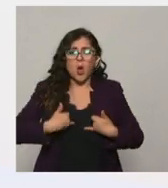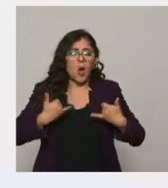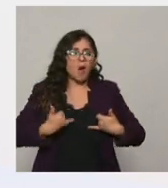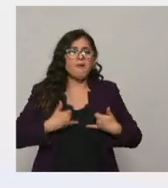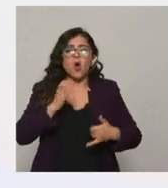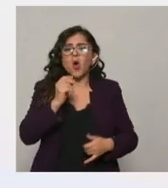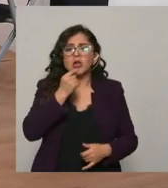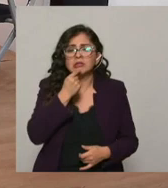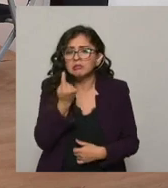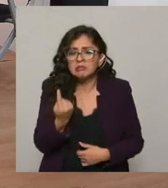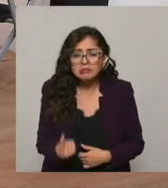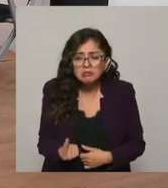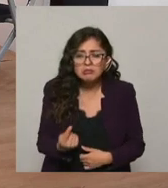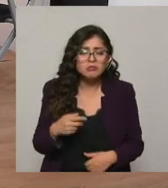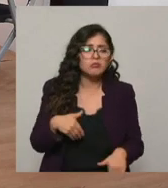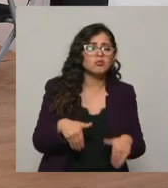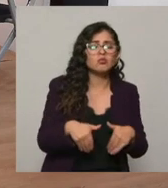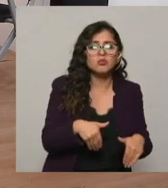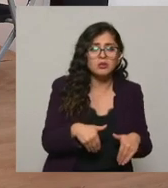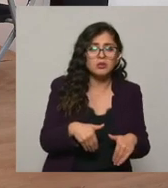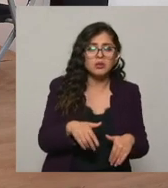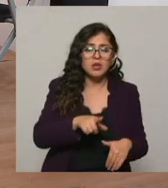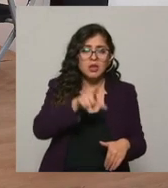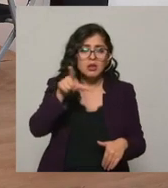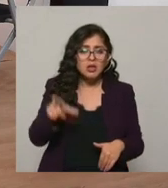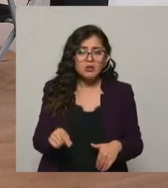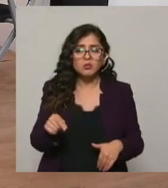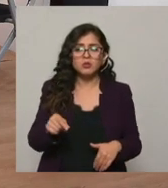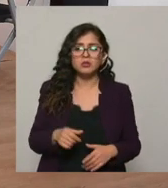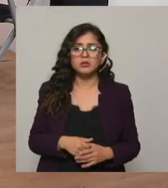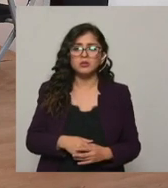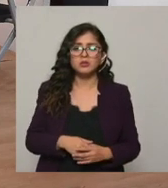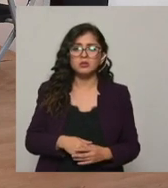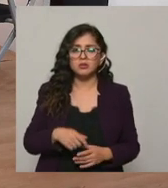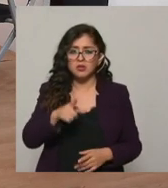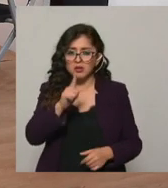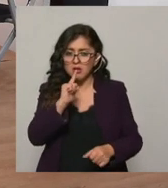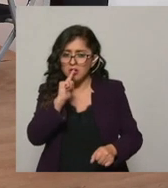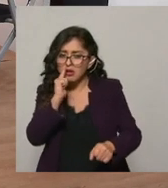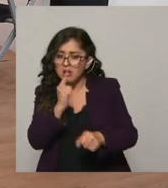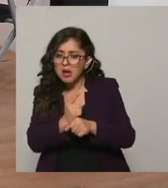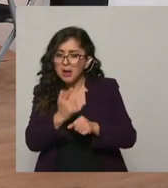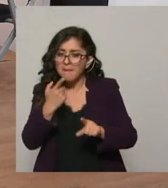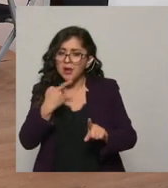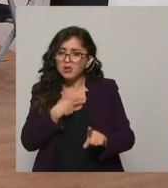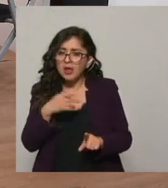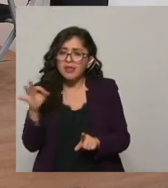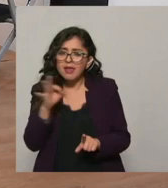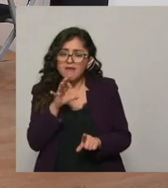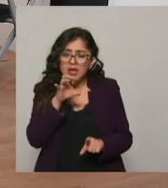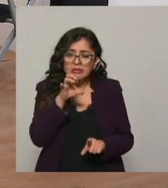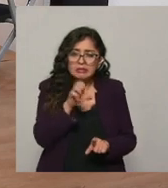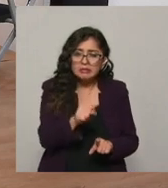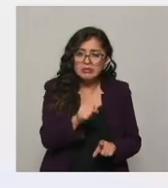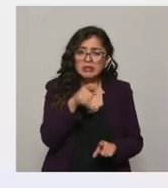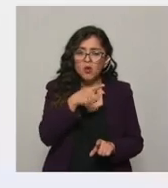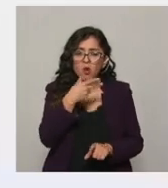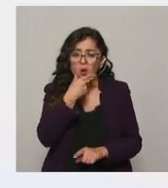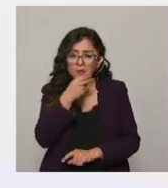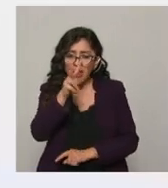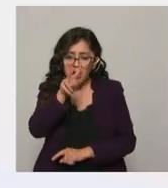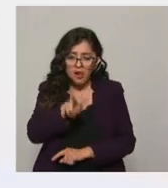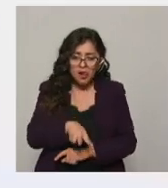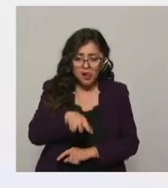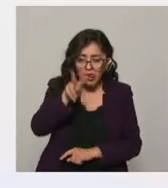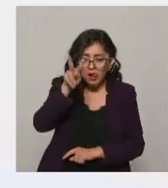chiquita, y ya está más que siendo blanco de sujetos que las van a violar y que las